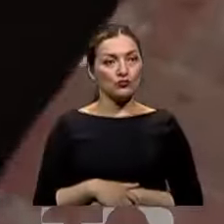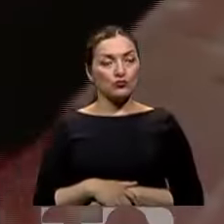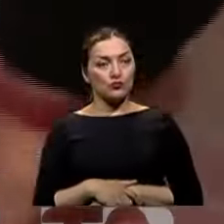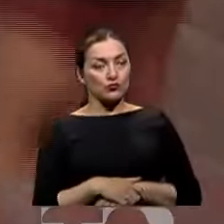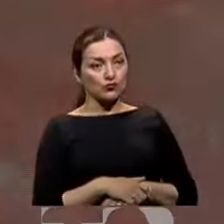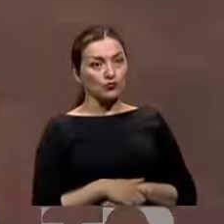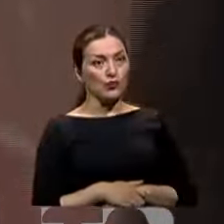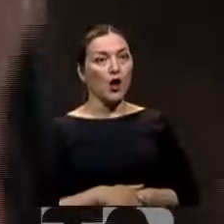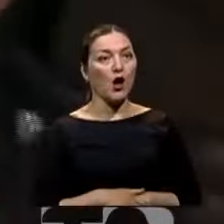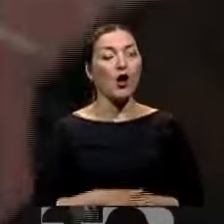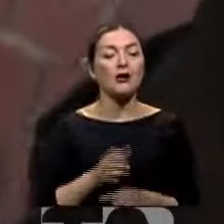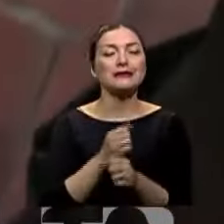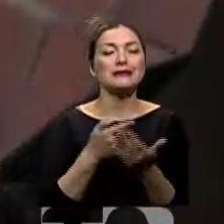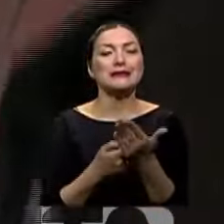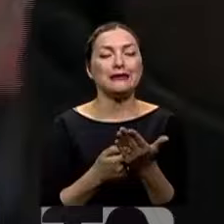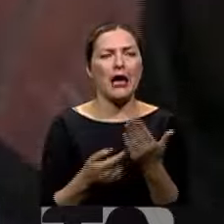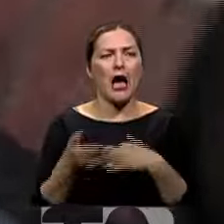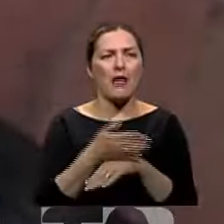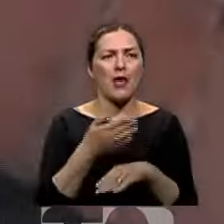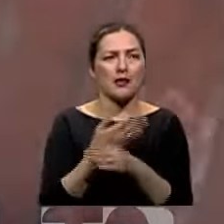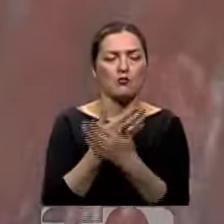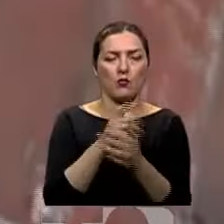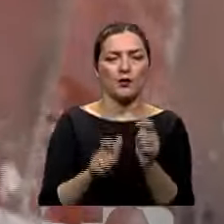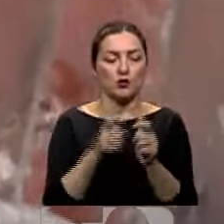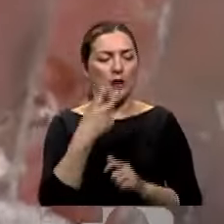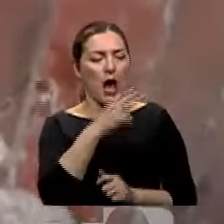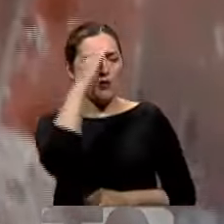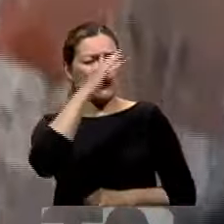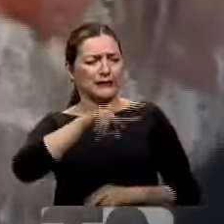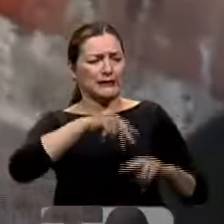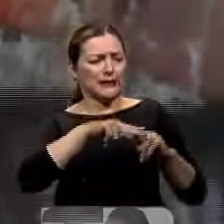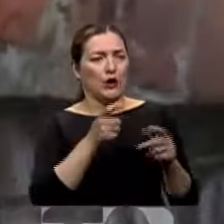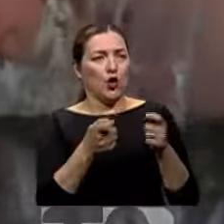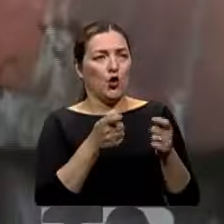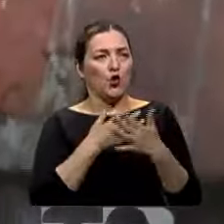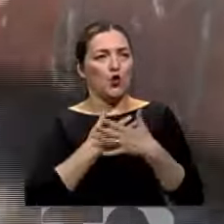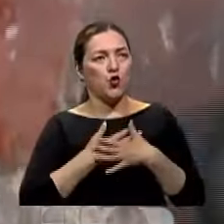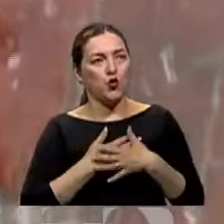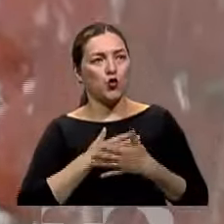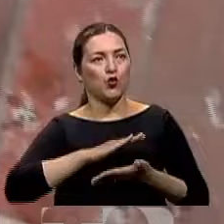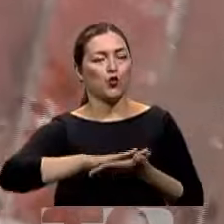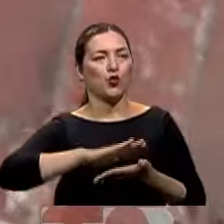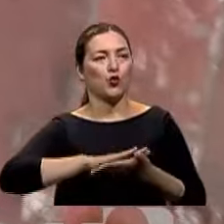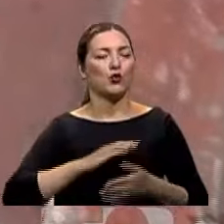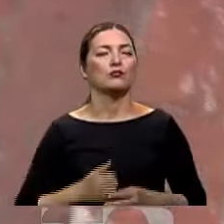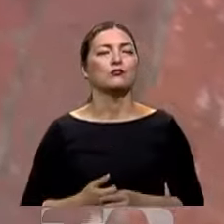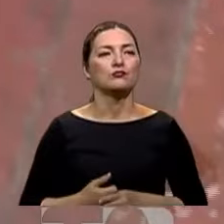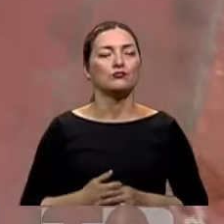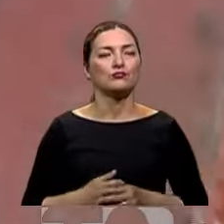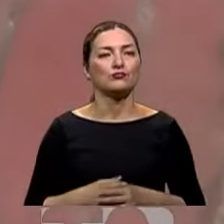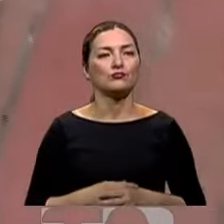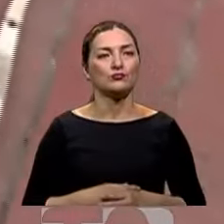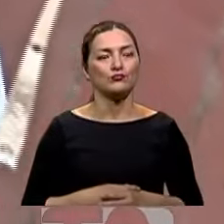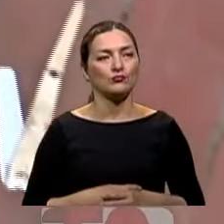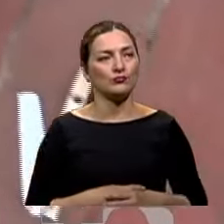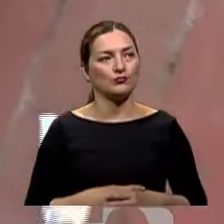realizamos la presencia oportuna para que la ciudadanía se encuentre tranquila y estable en sus lugares, en sus hogares. Lo malo